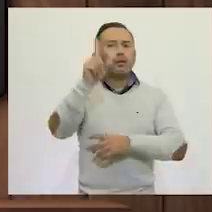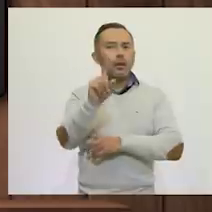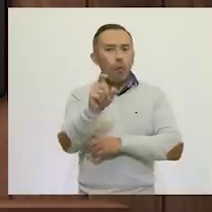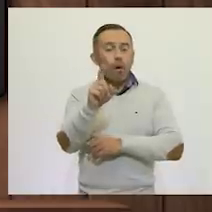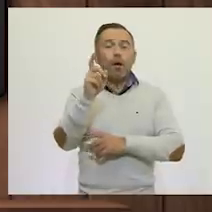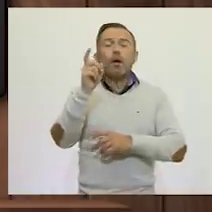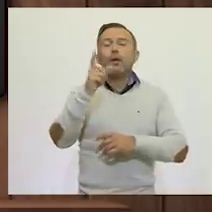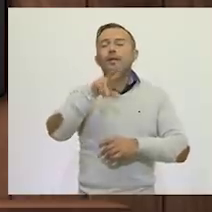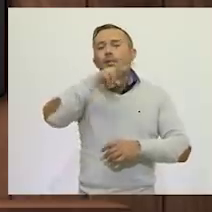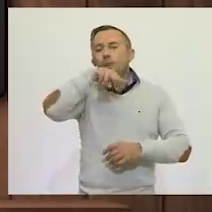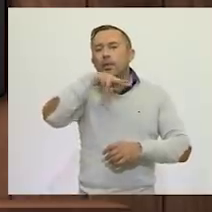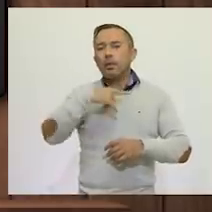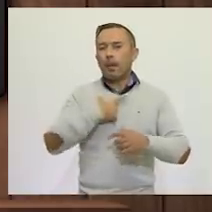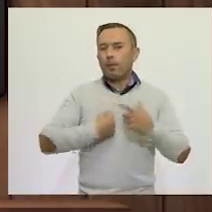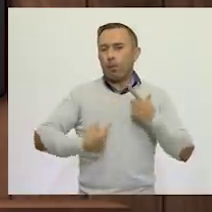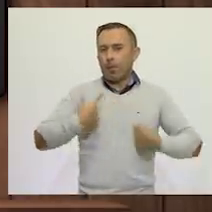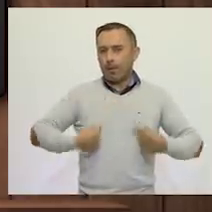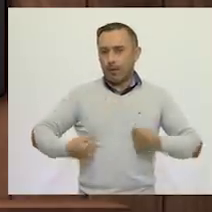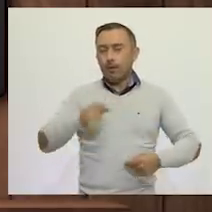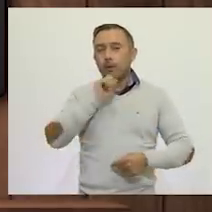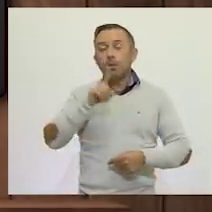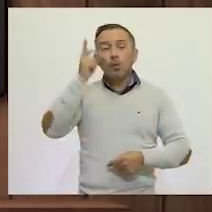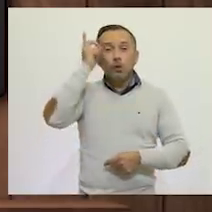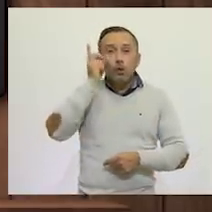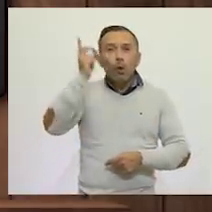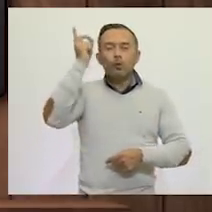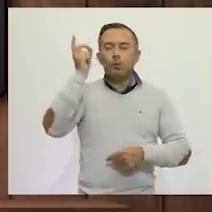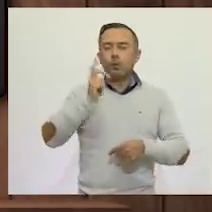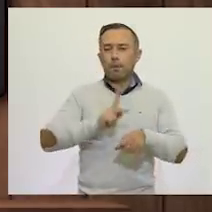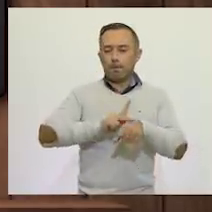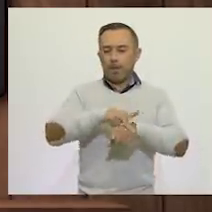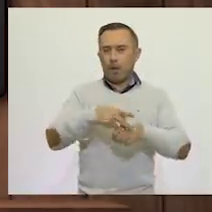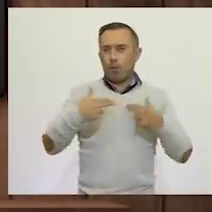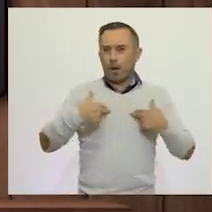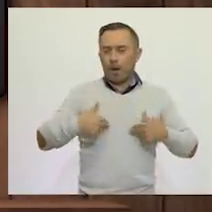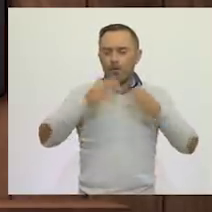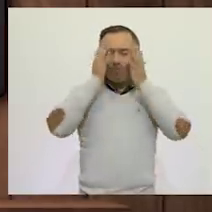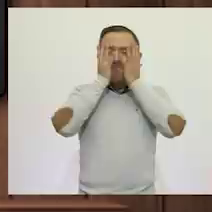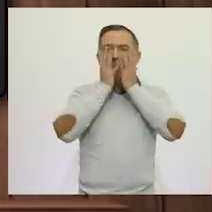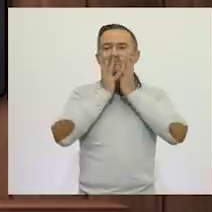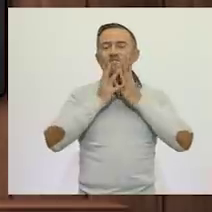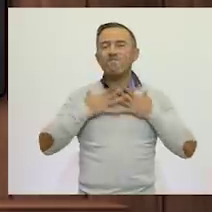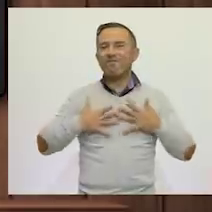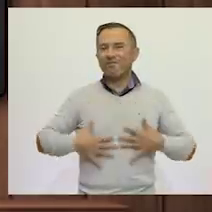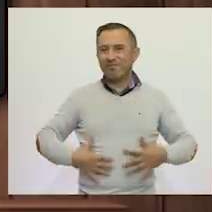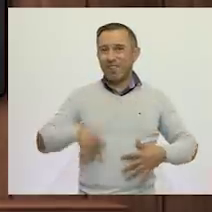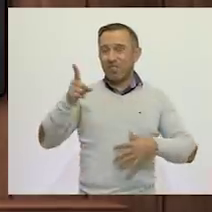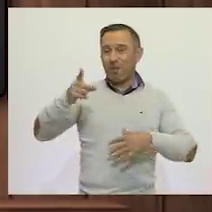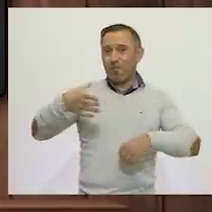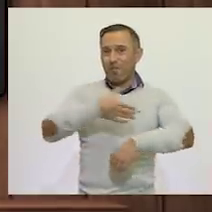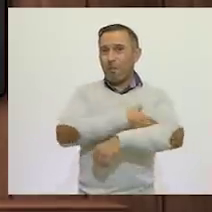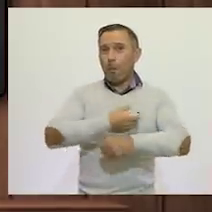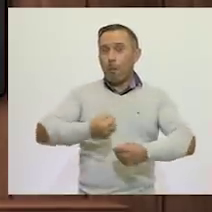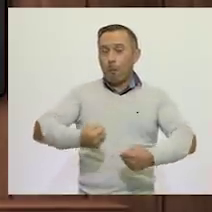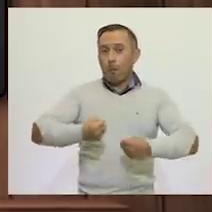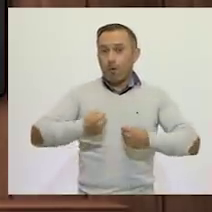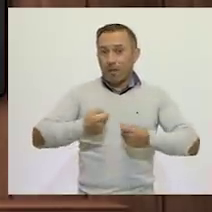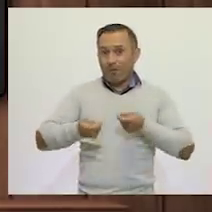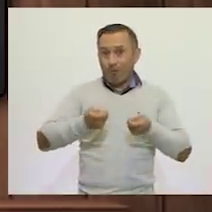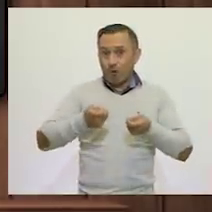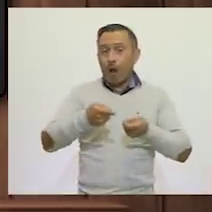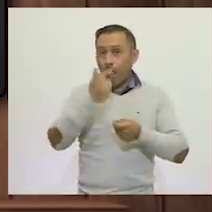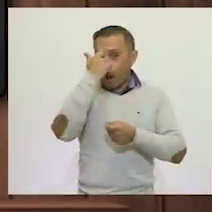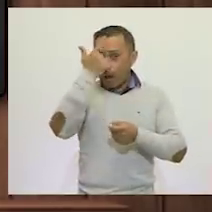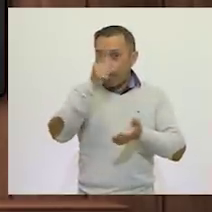serpiente emplumada y el dios cubierto de piel humana. A pesar de todo su poder, Teotihuacán no desarrolló significativamente la